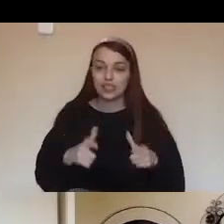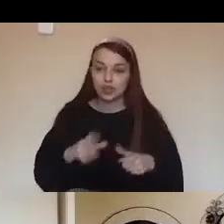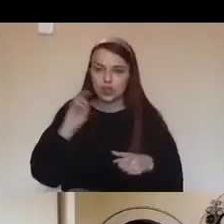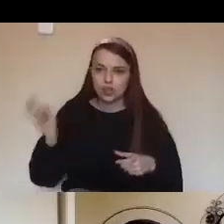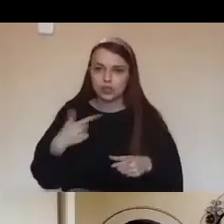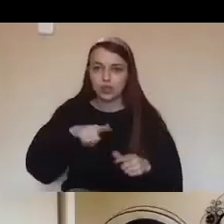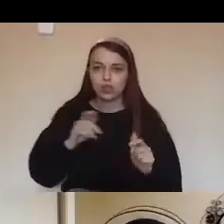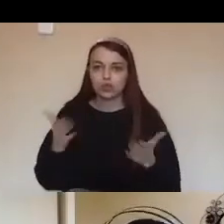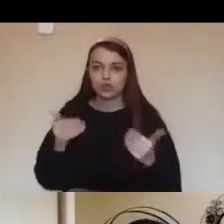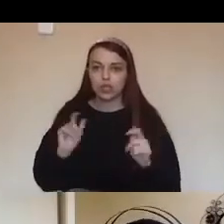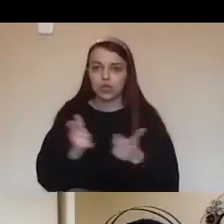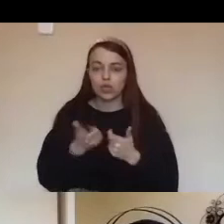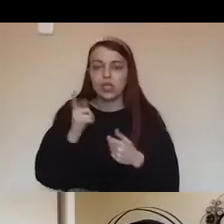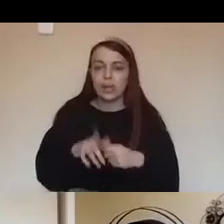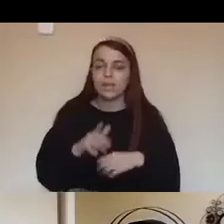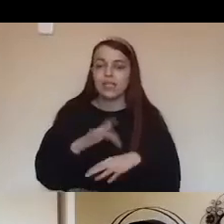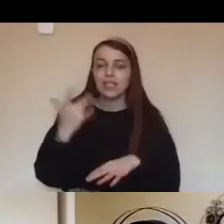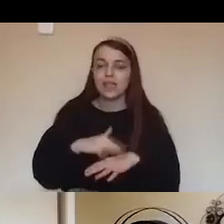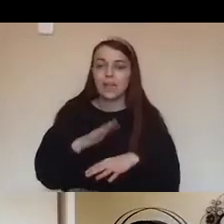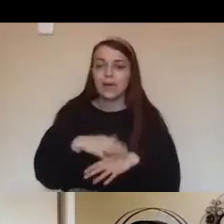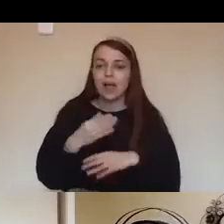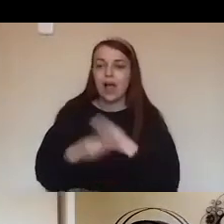cómo hacemos esto más transversal.